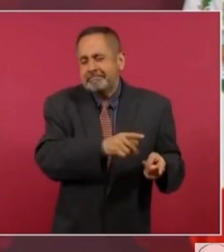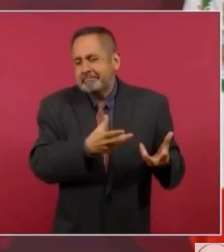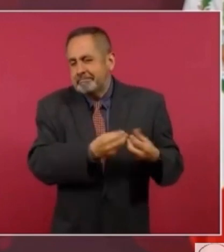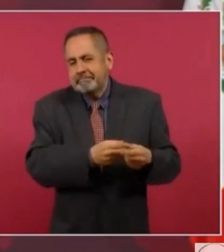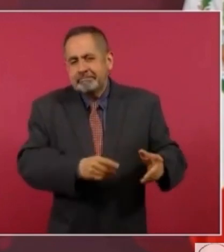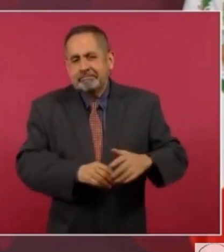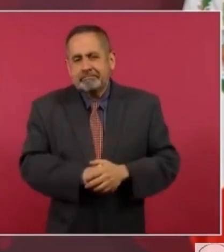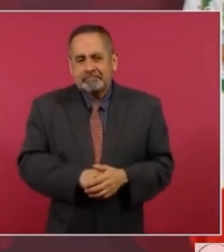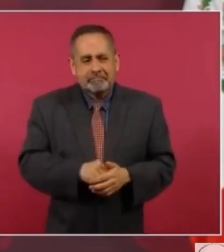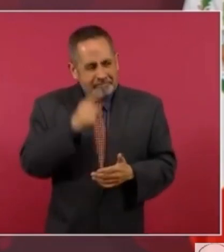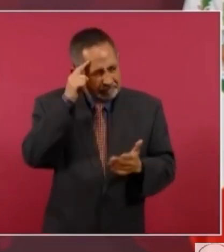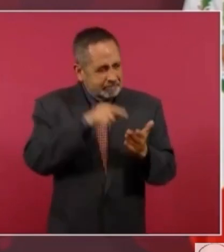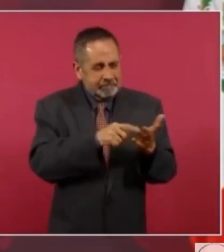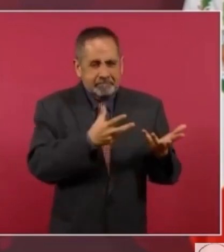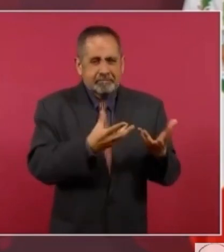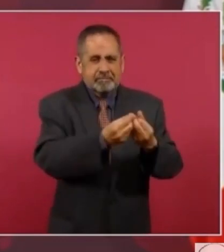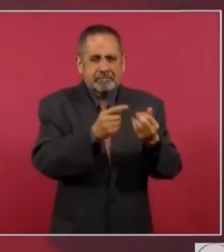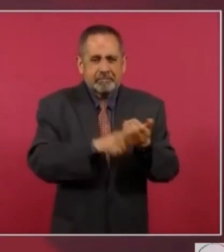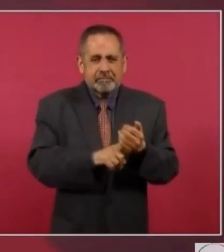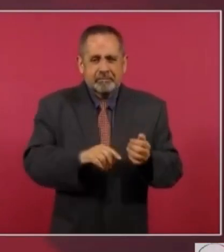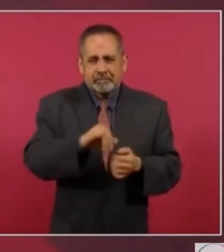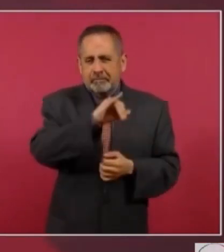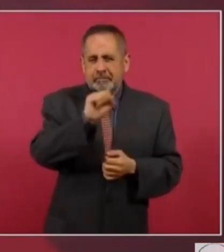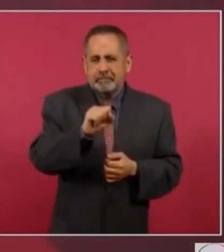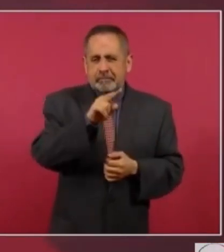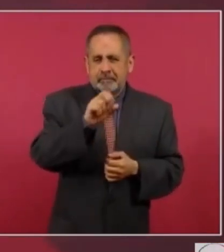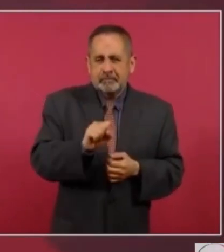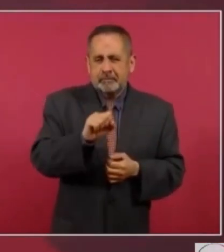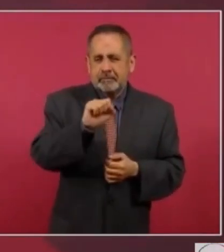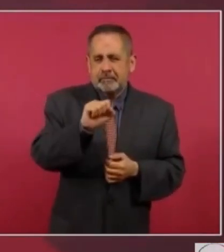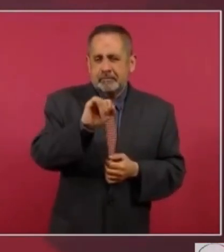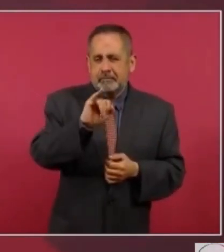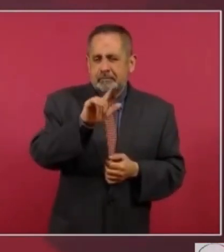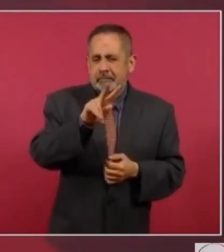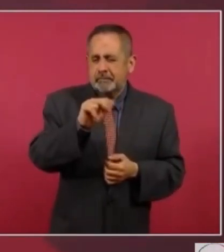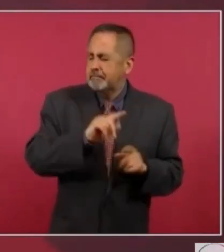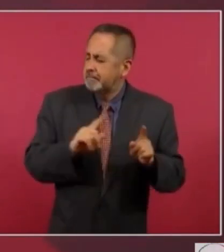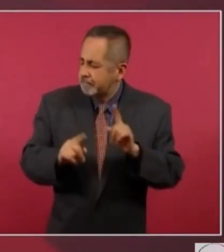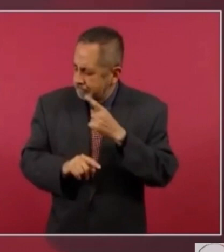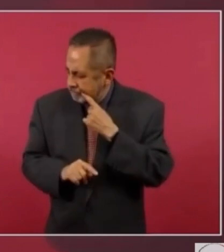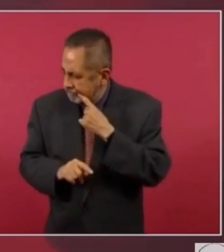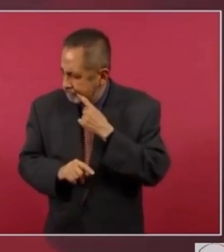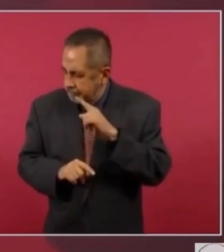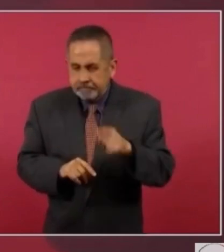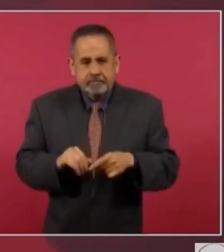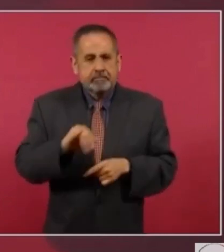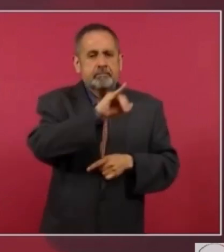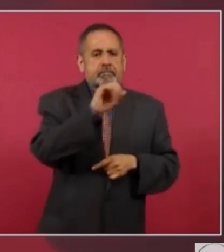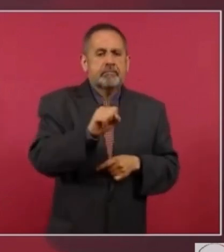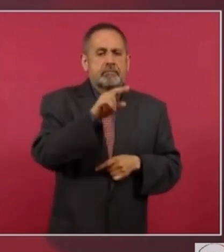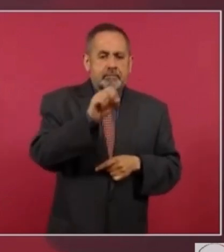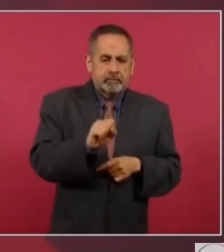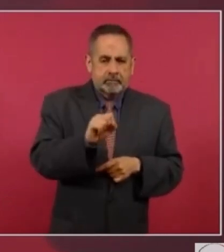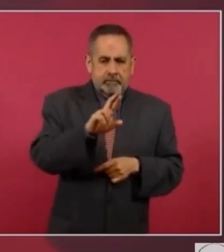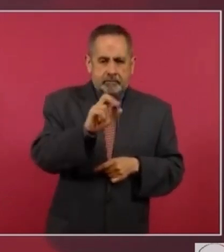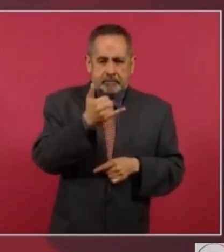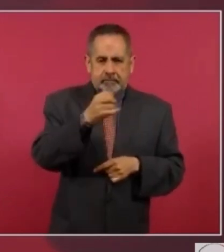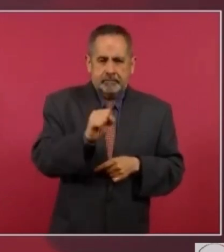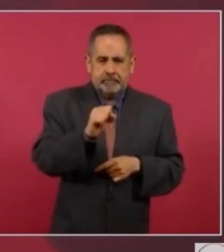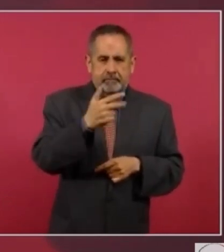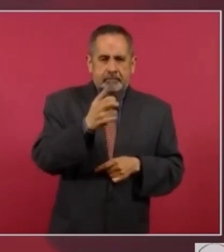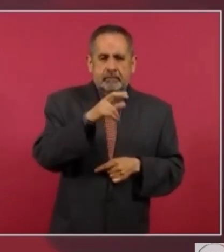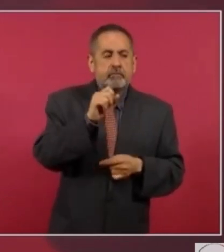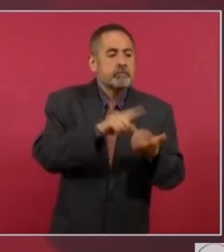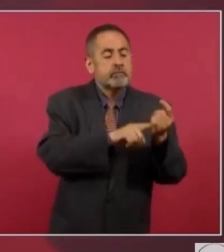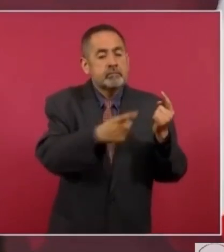con Jesús Silva Gerson, no, Reyes de Heroles, hijo, Reyes de Heroles, hijo,